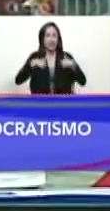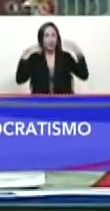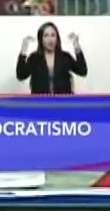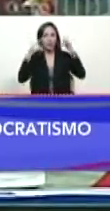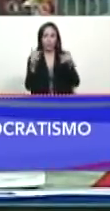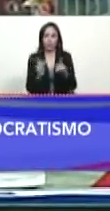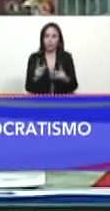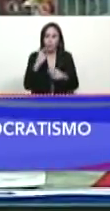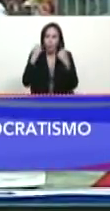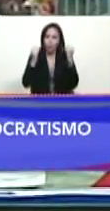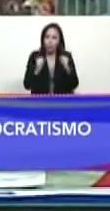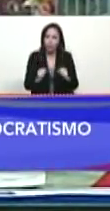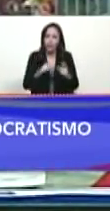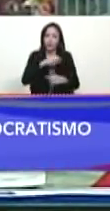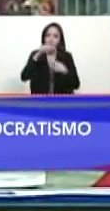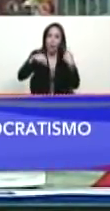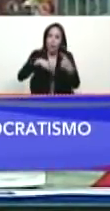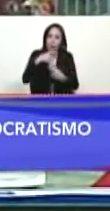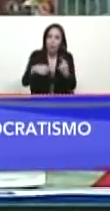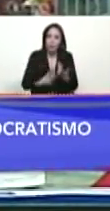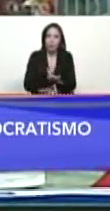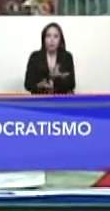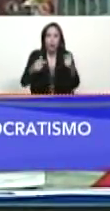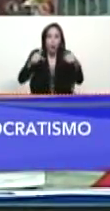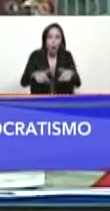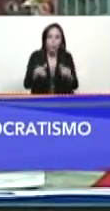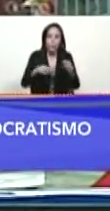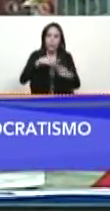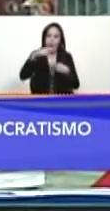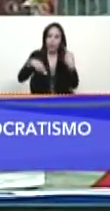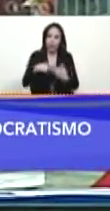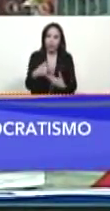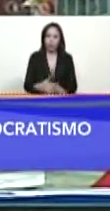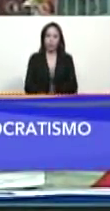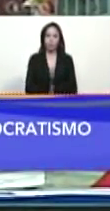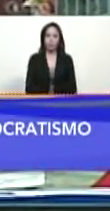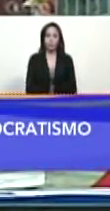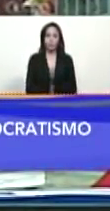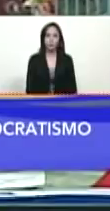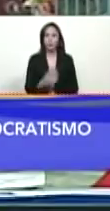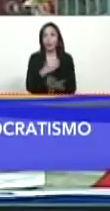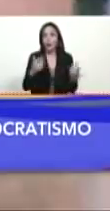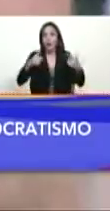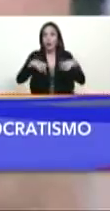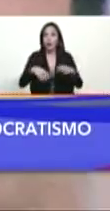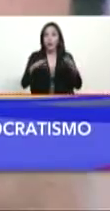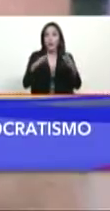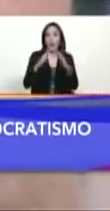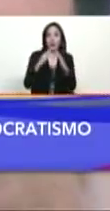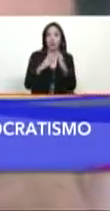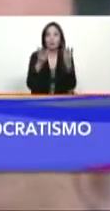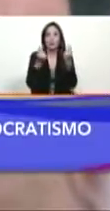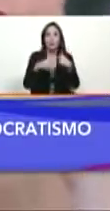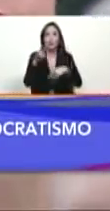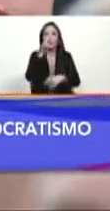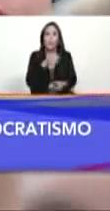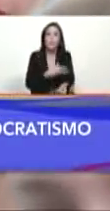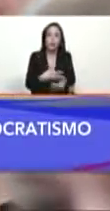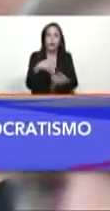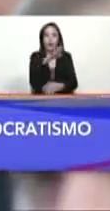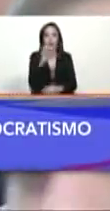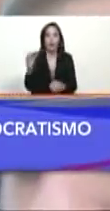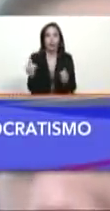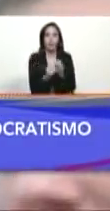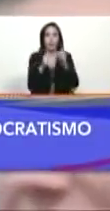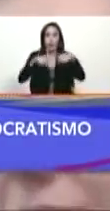cosa así, ¿no? La revolución es hoy. La revolución es la vivienda de 2.500.000